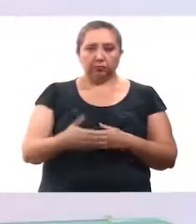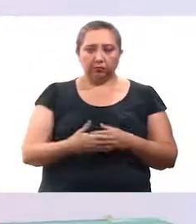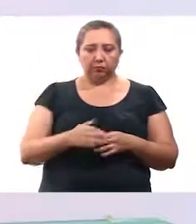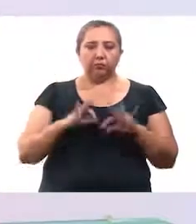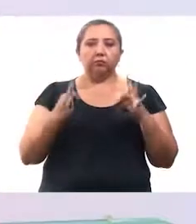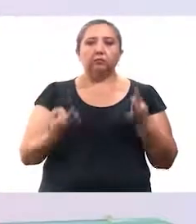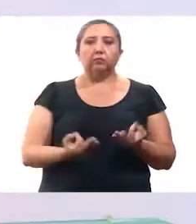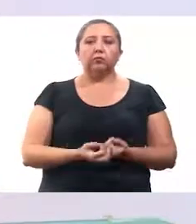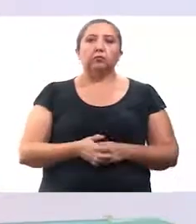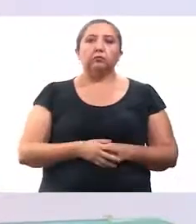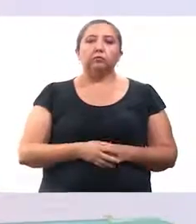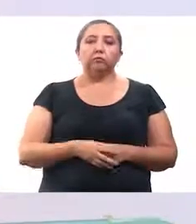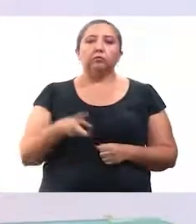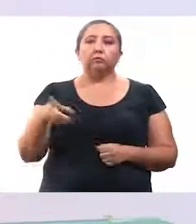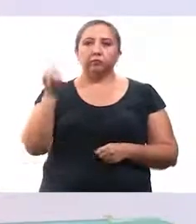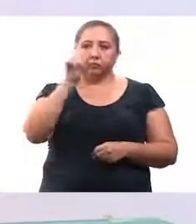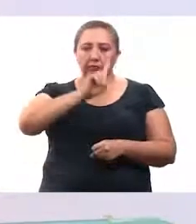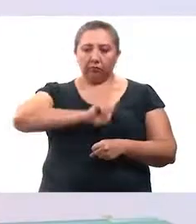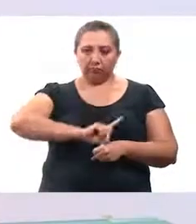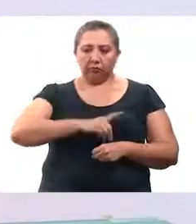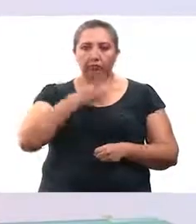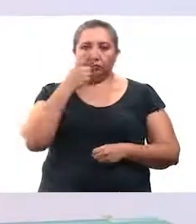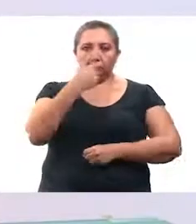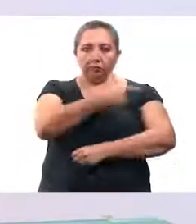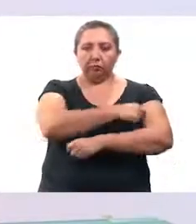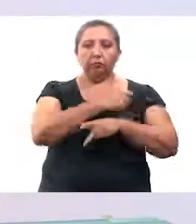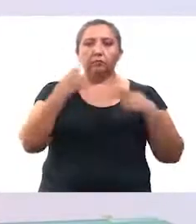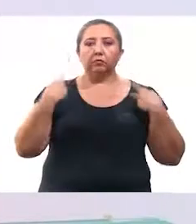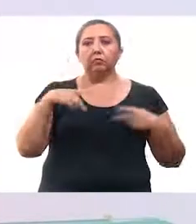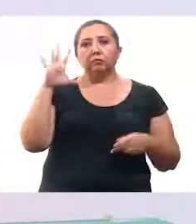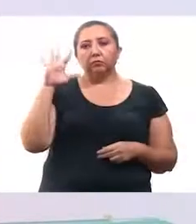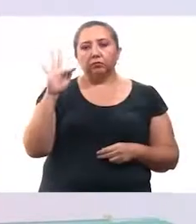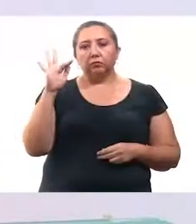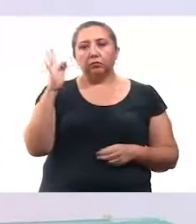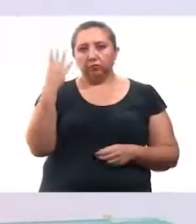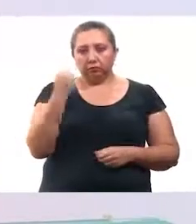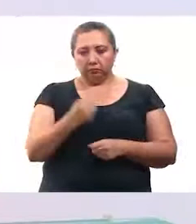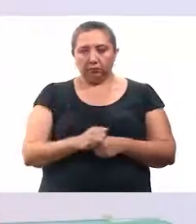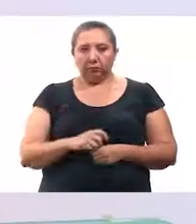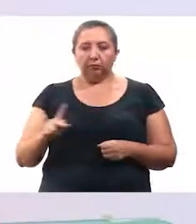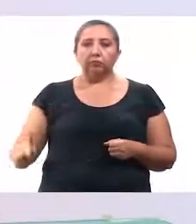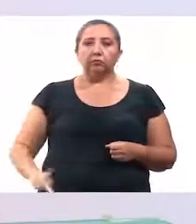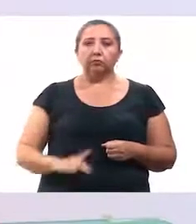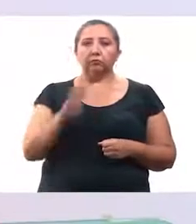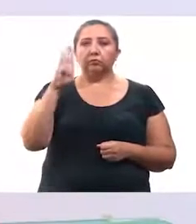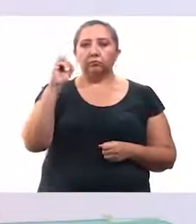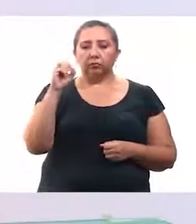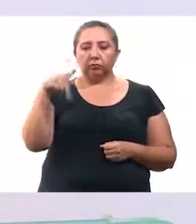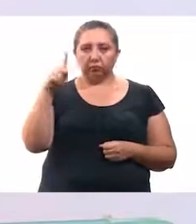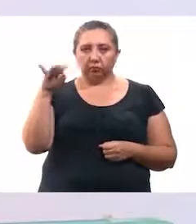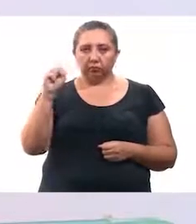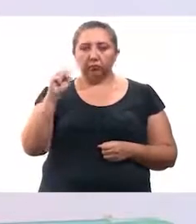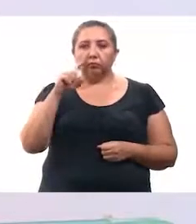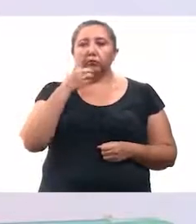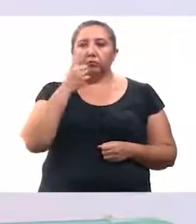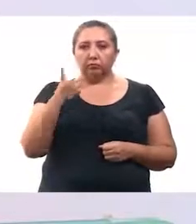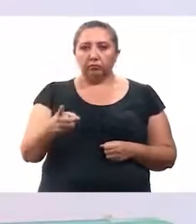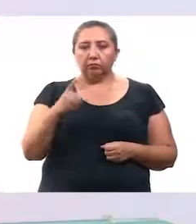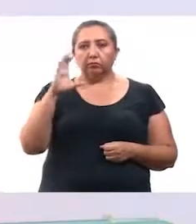siguiente forma. Este día se vacunaron personas de 40 a 49 en los municipios de Bocobá,